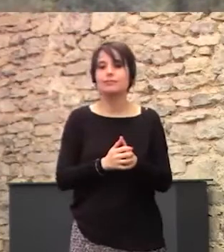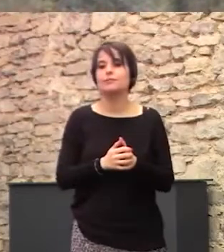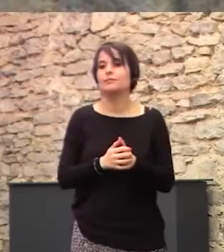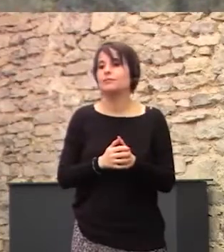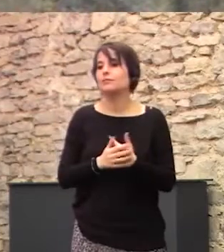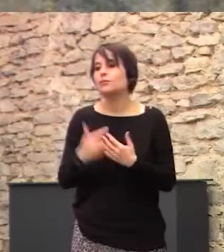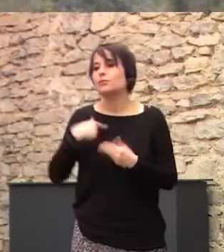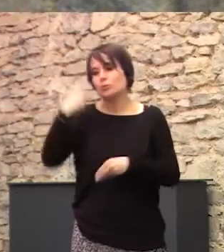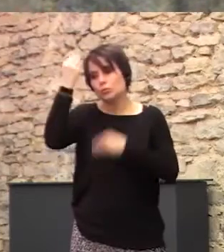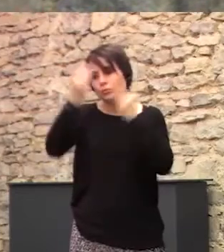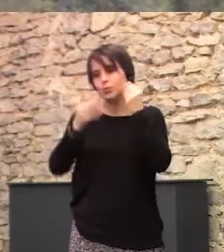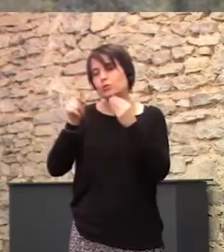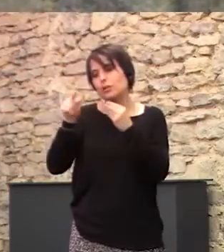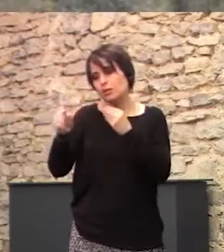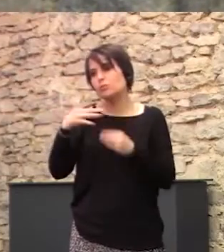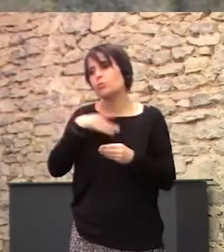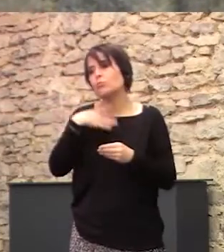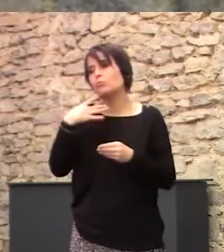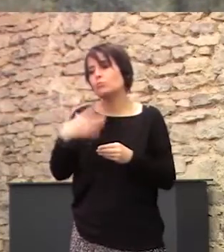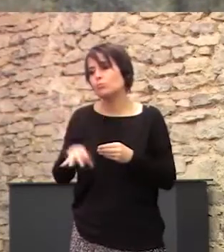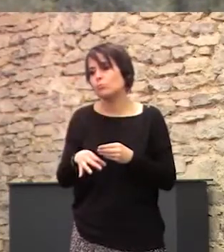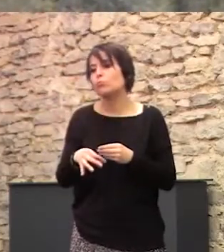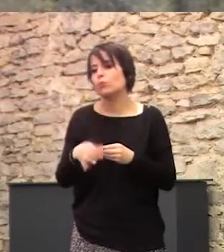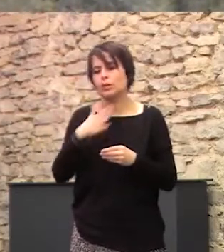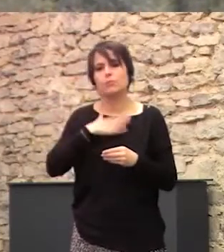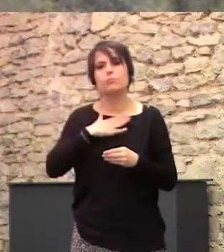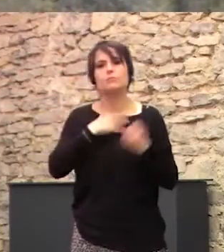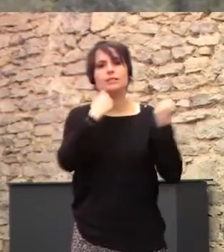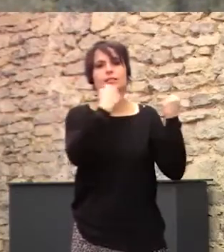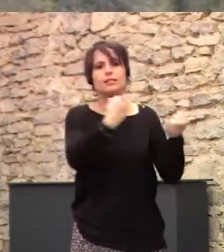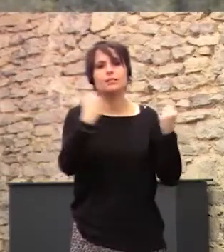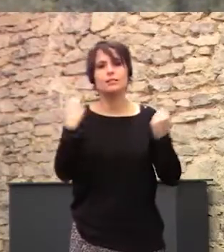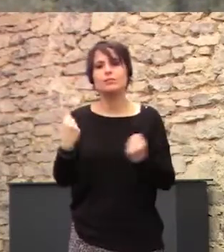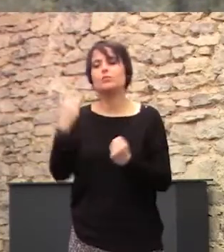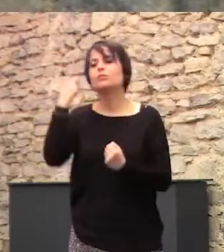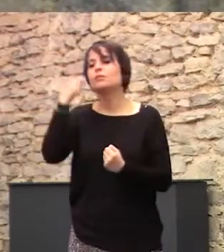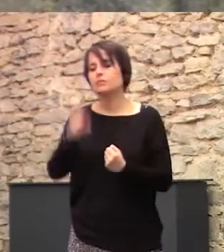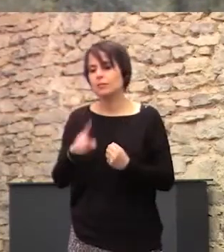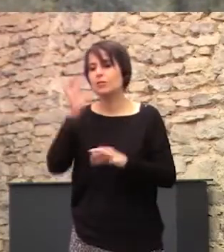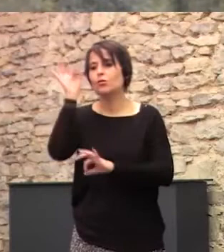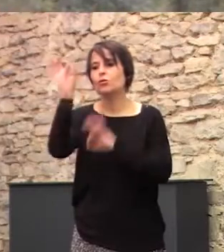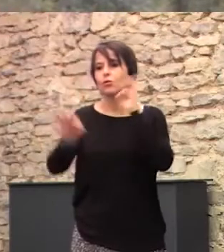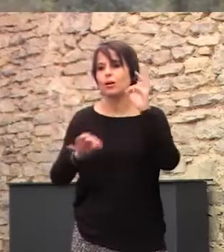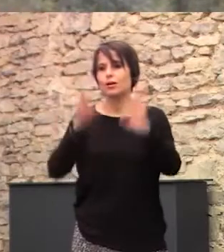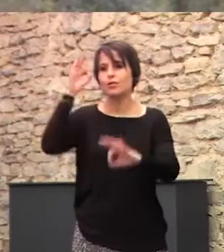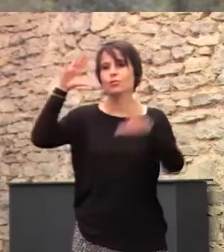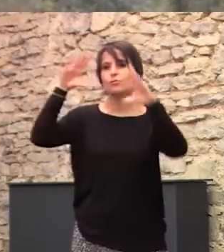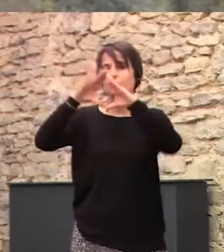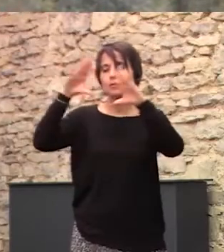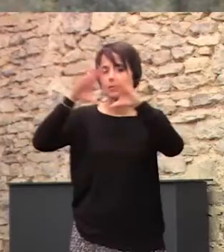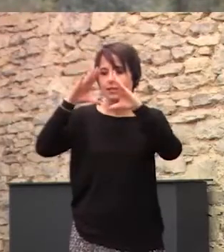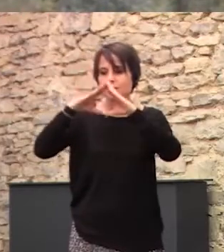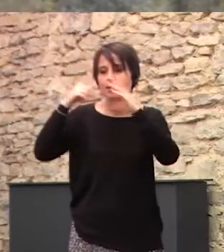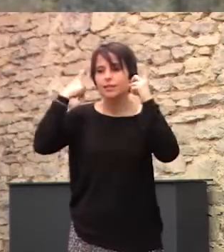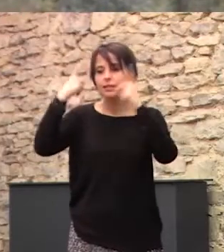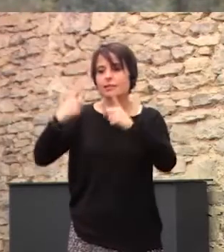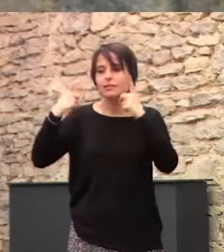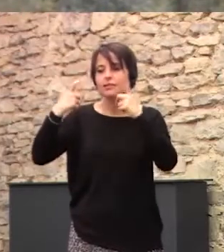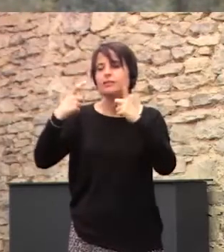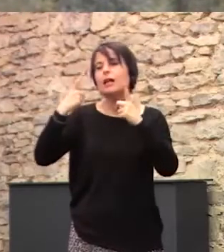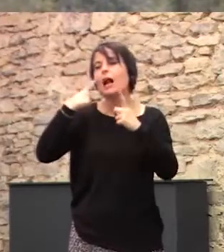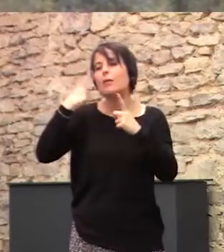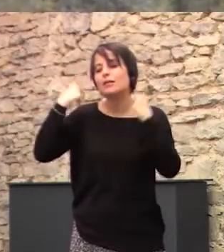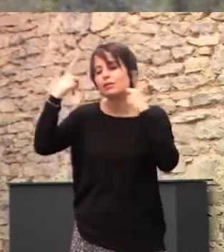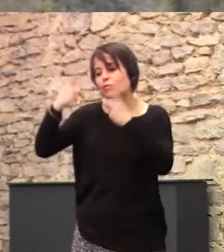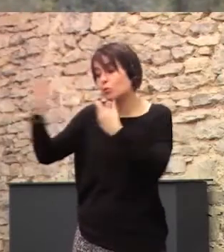y esto también puede ser desde las propias instituciones también y las organizaciones feministas, de hacer el esfuerzo de ir